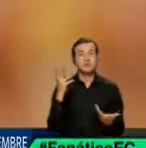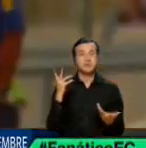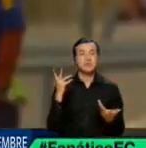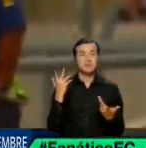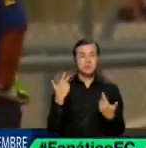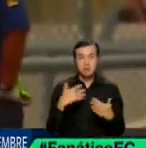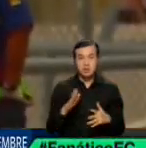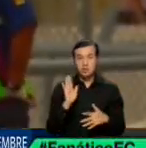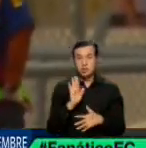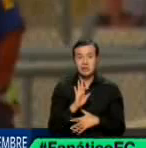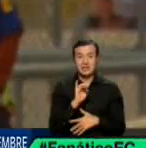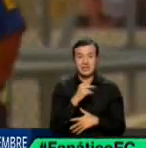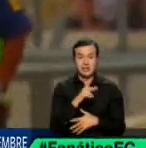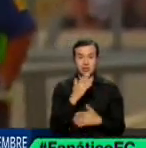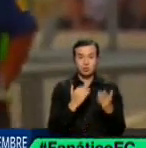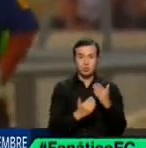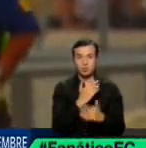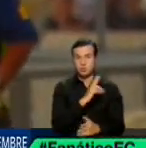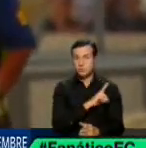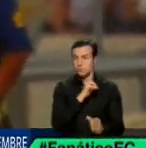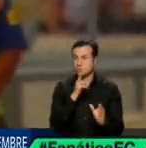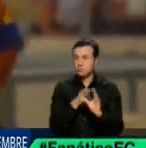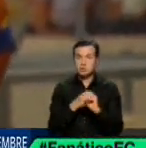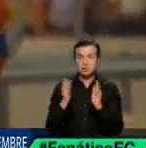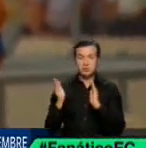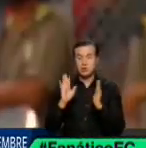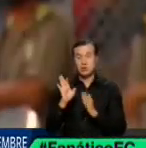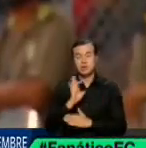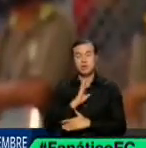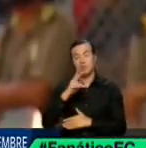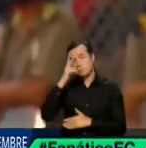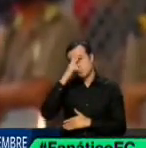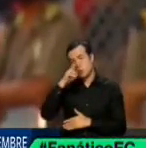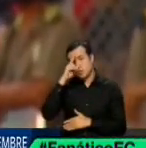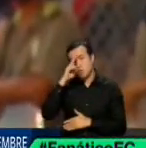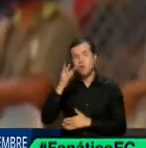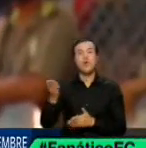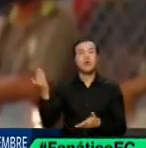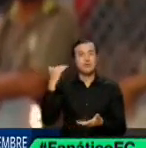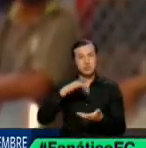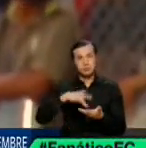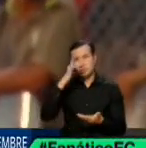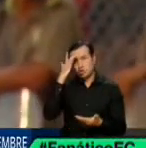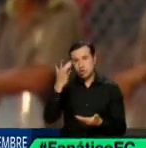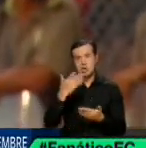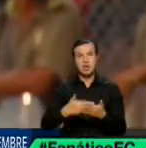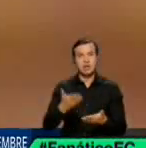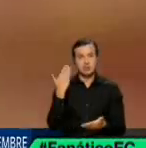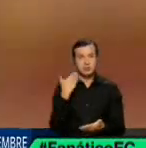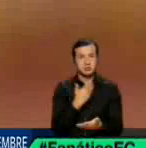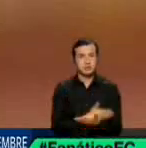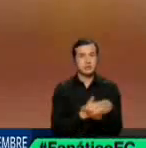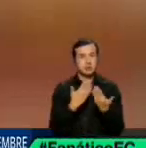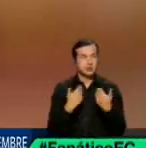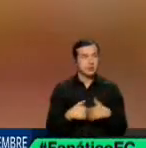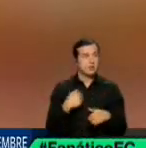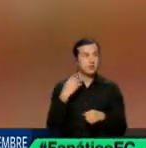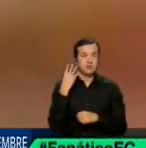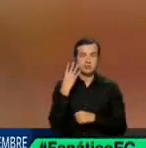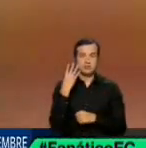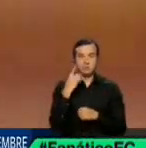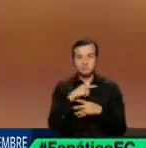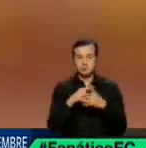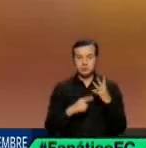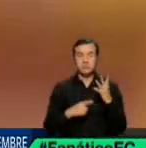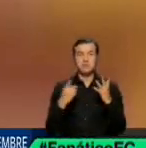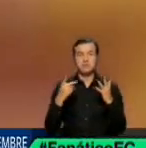sería entrenador nuevamente interino de la selección mexicana. Y digo nuevamente porque ya tuvo un interinazgo de 4 compromisos tras